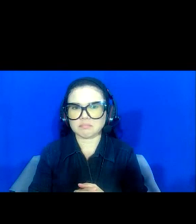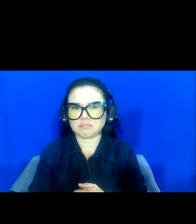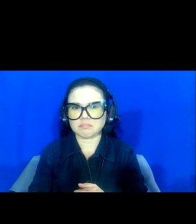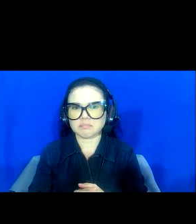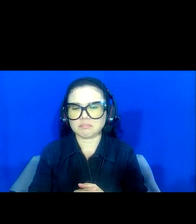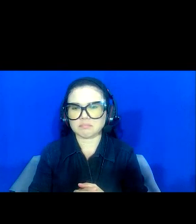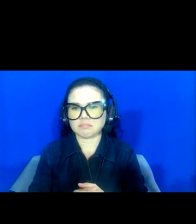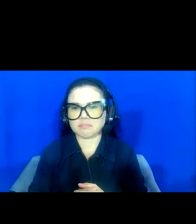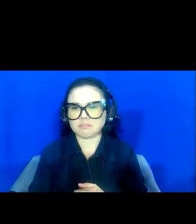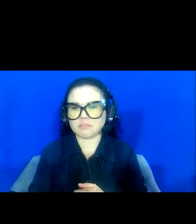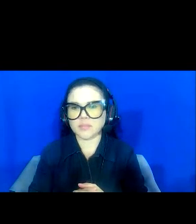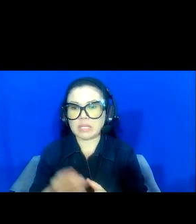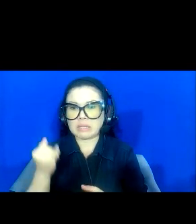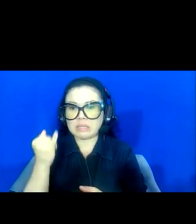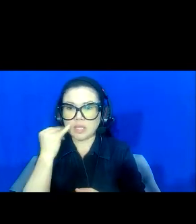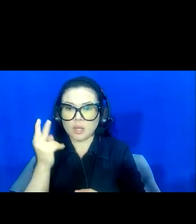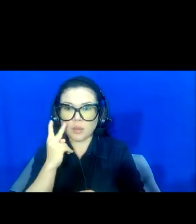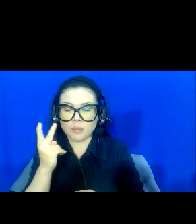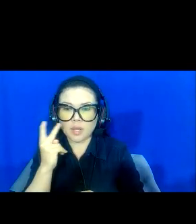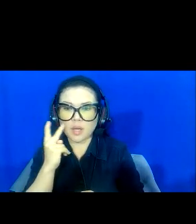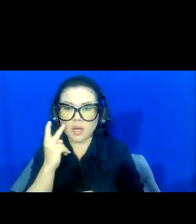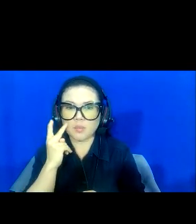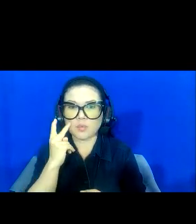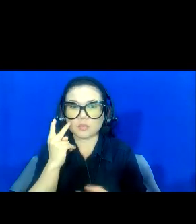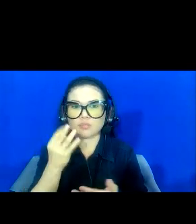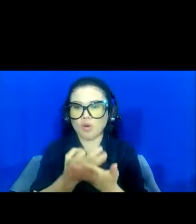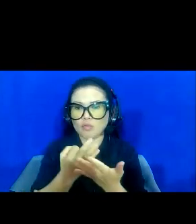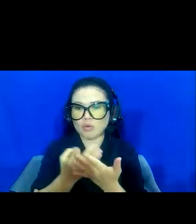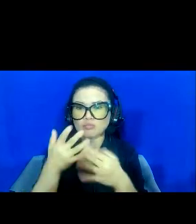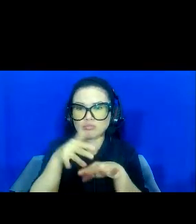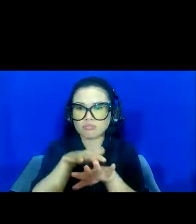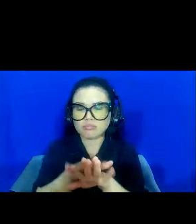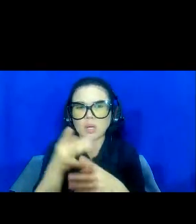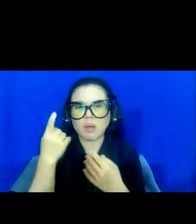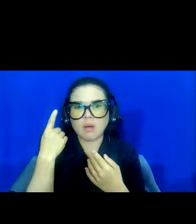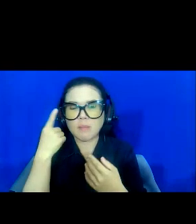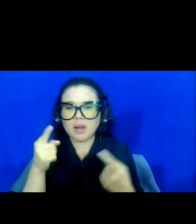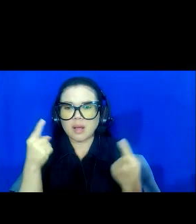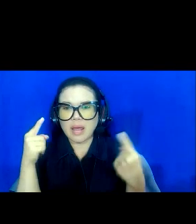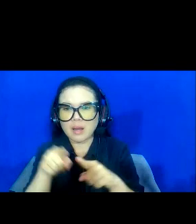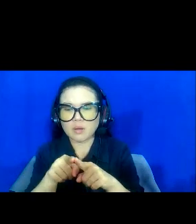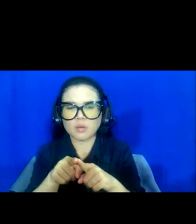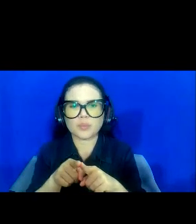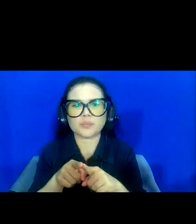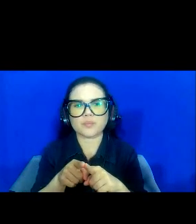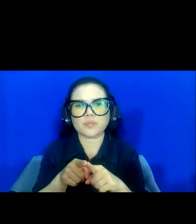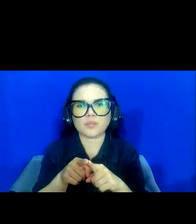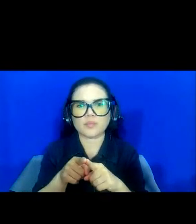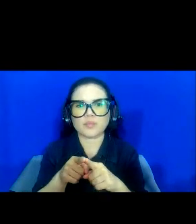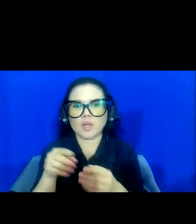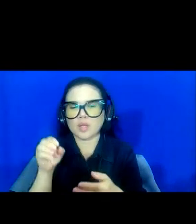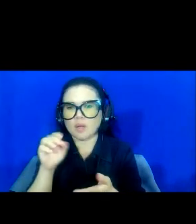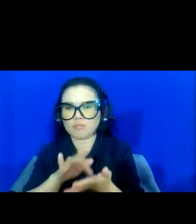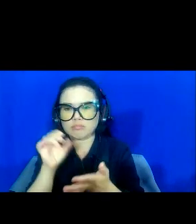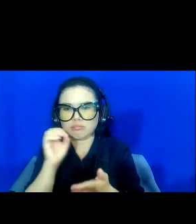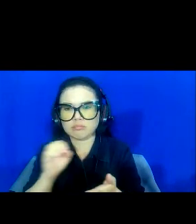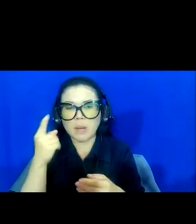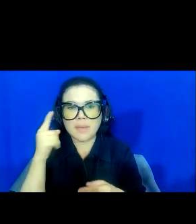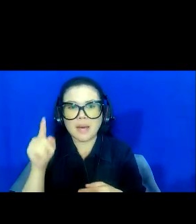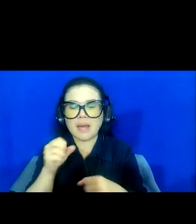Si miramos en términos de distribución de fondos de los Open Settlement Agreements para este primer ciclo de financiamiento, el año